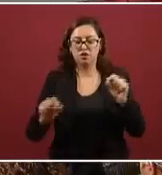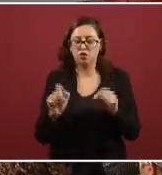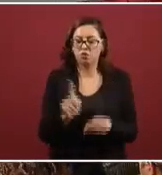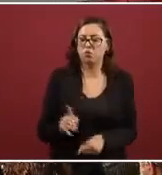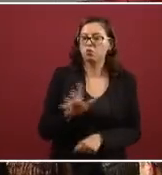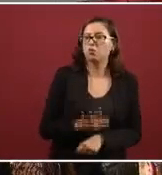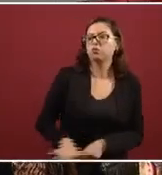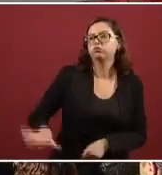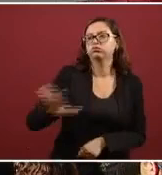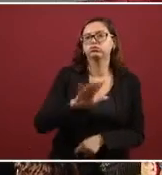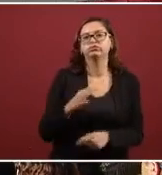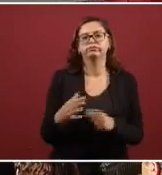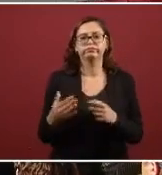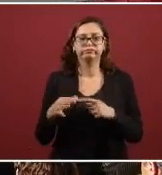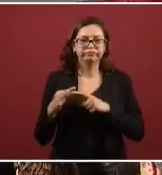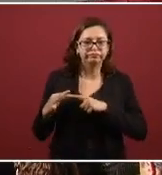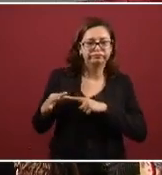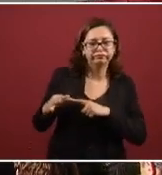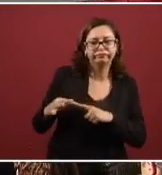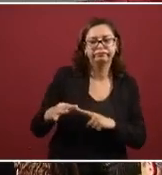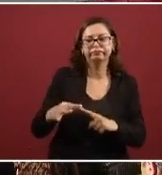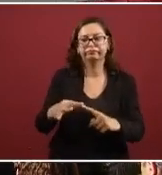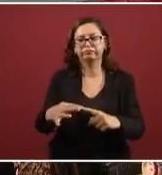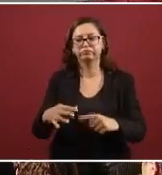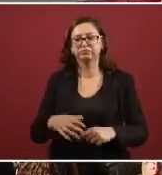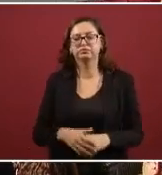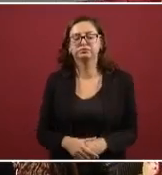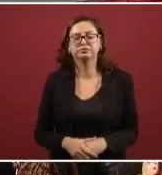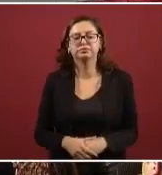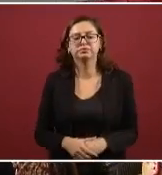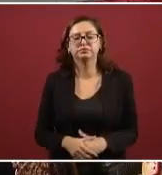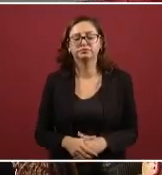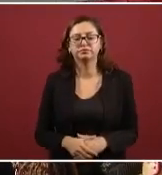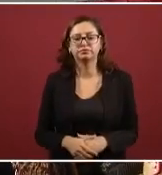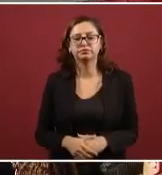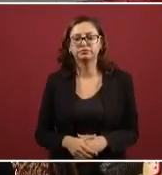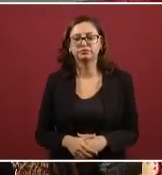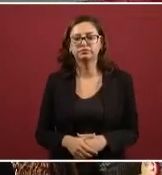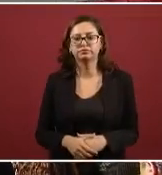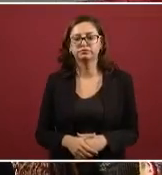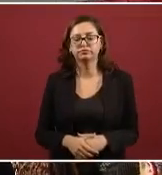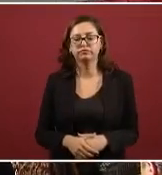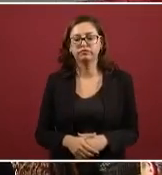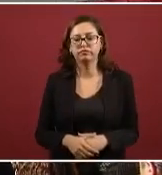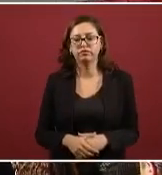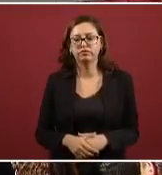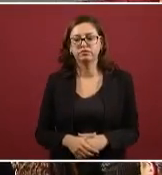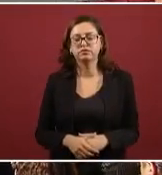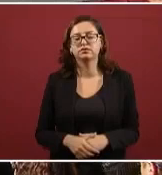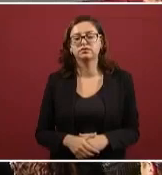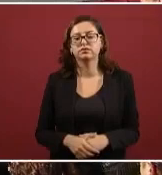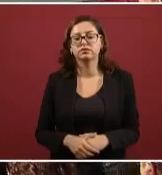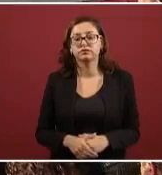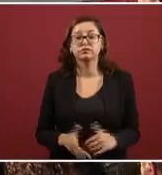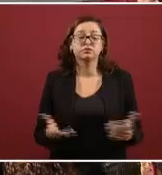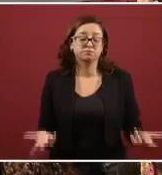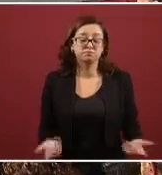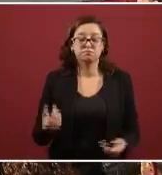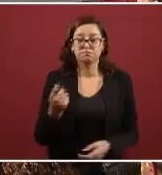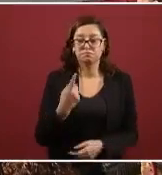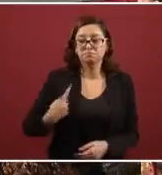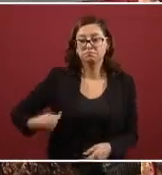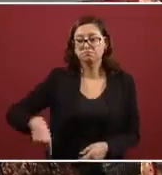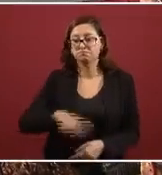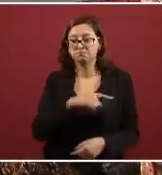historia como guía que orienta el camino que debemos seguir. En ese sentido, la comisión se ha dado a la tarea